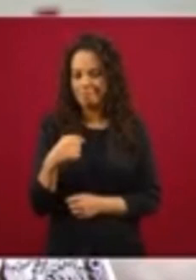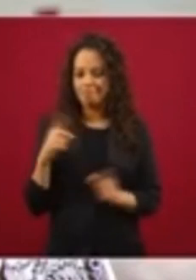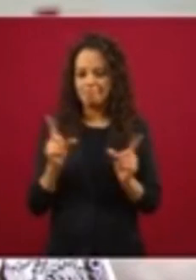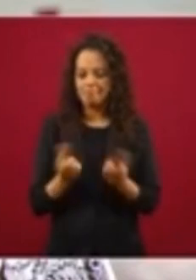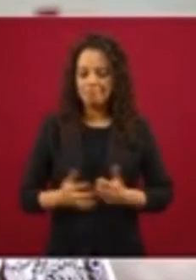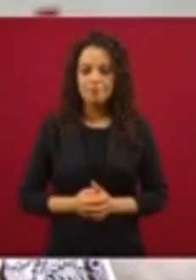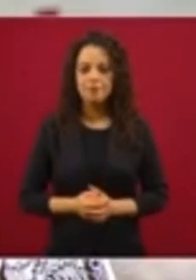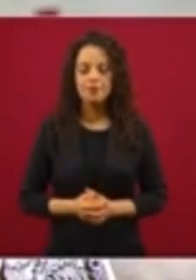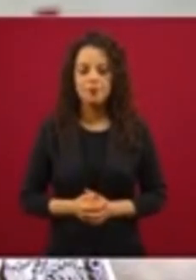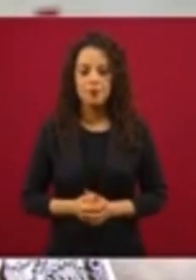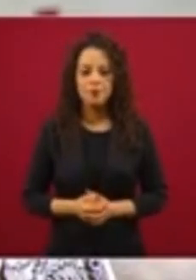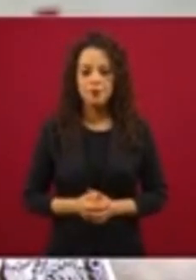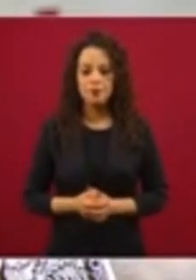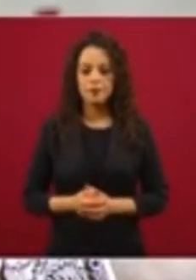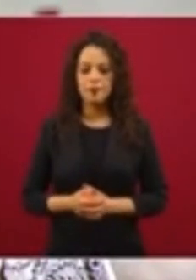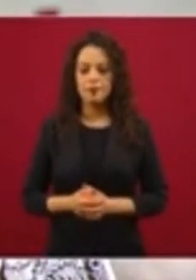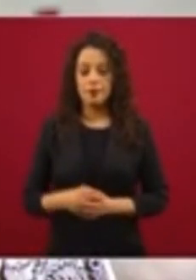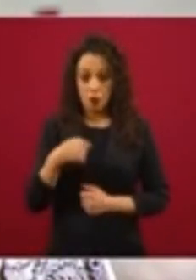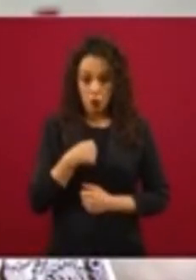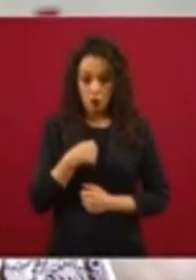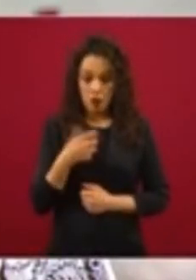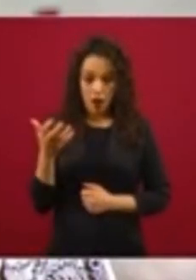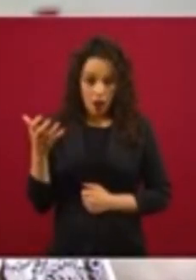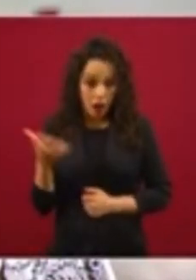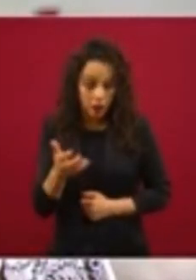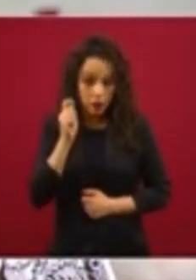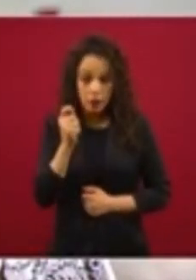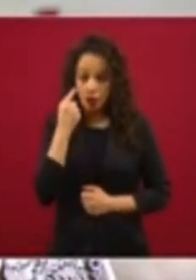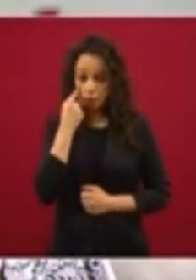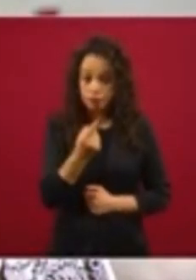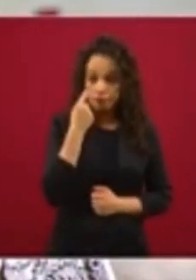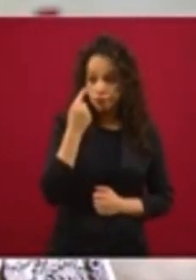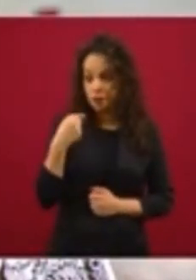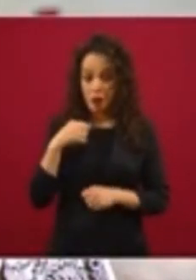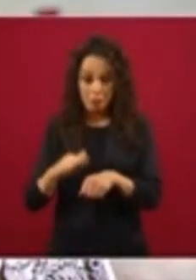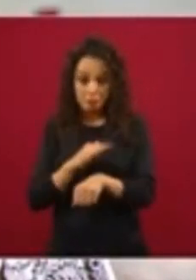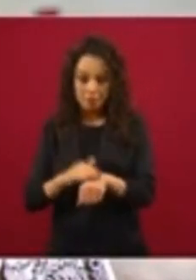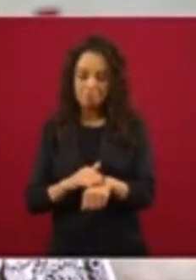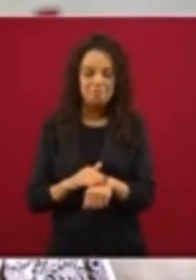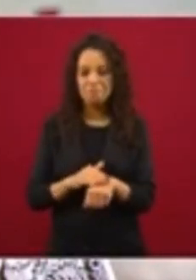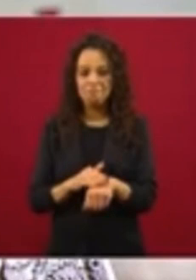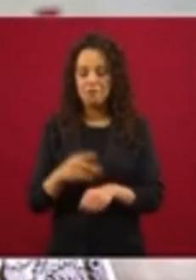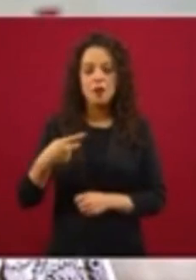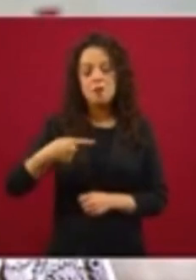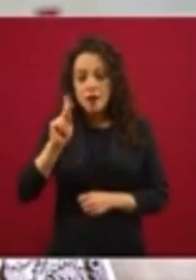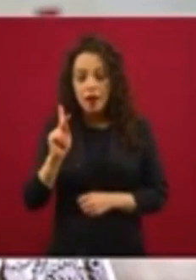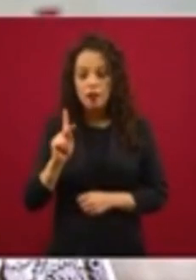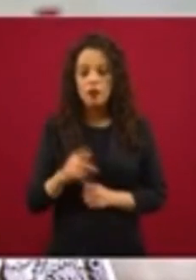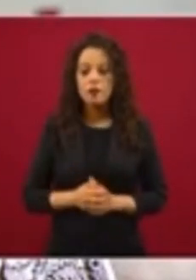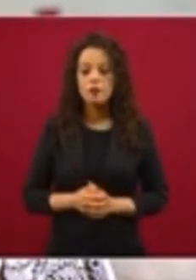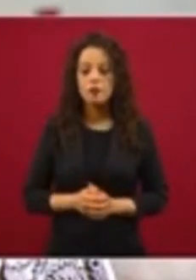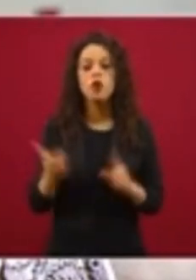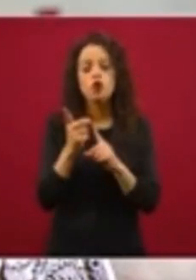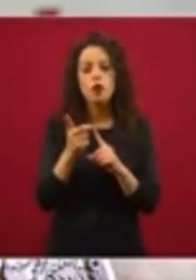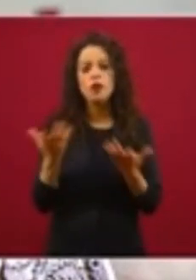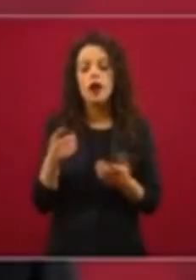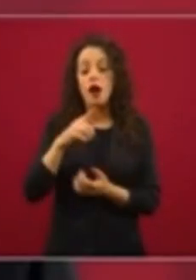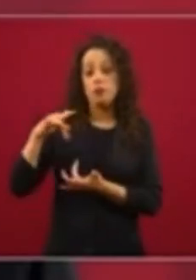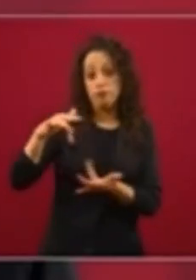no me corresponde evaluar, pero en redes sociales hay un texto de